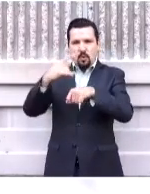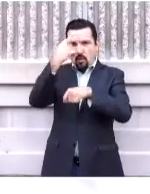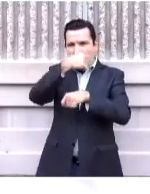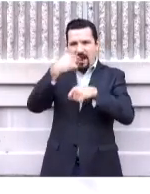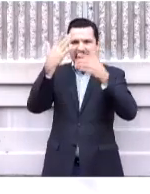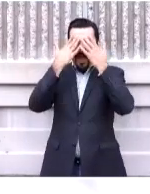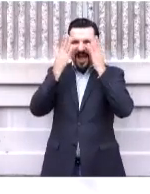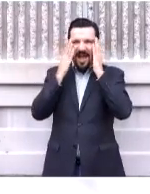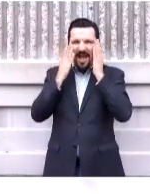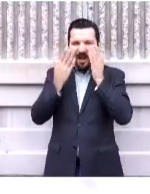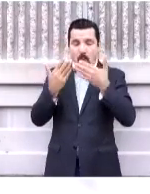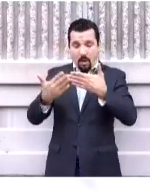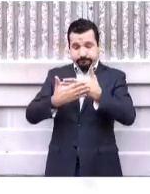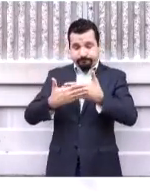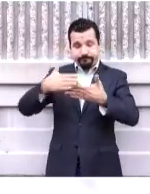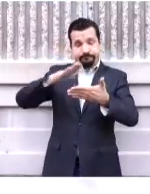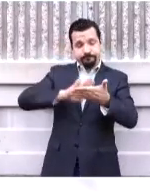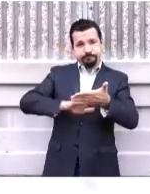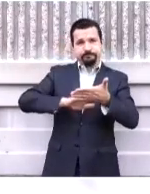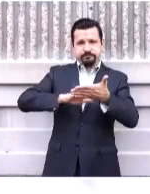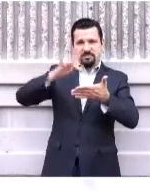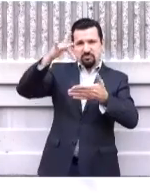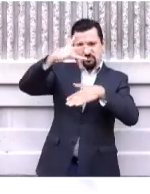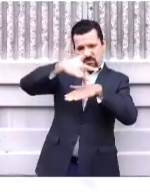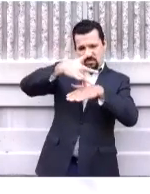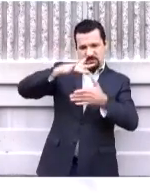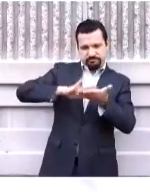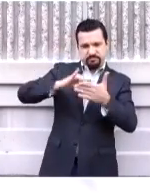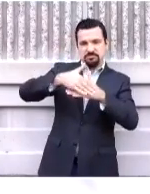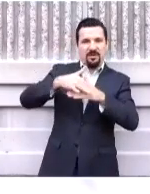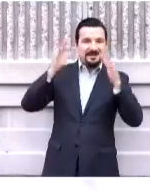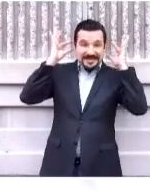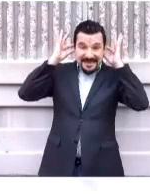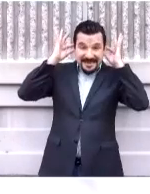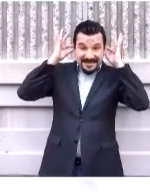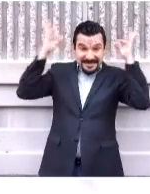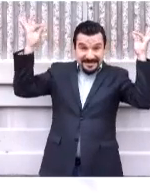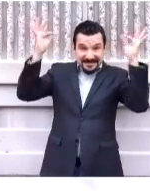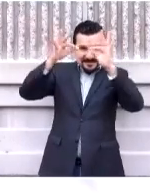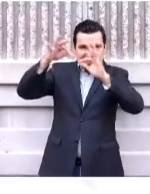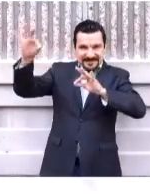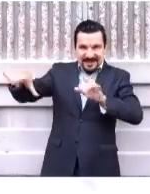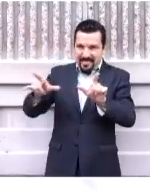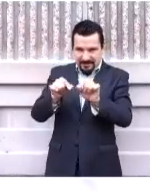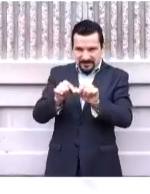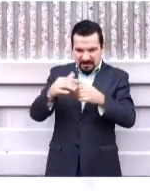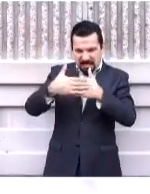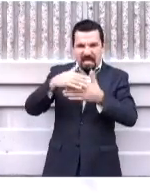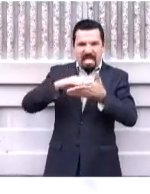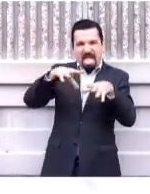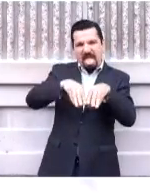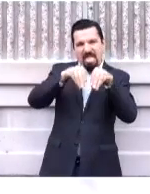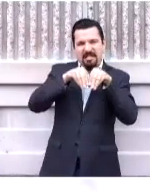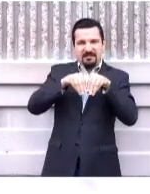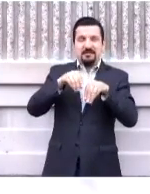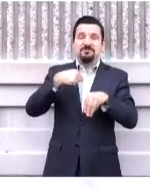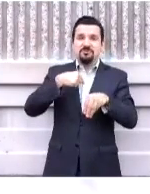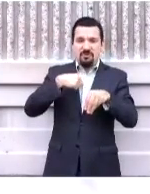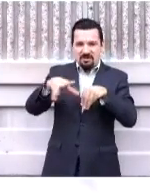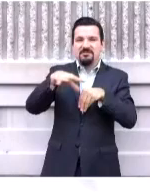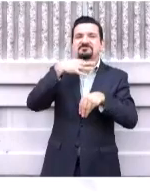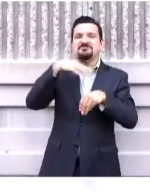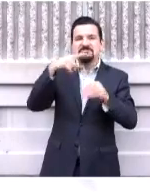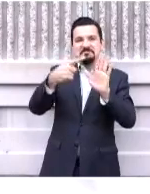externa o interna del cubrebocas y no lo hago por las ligas y lo tiro en la basura, yo estoy contaminándome